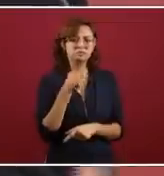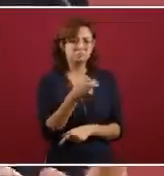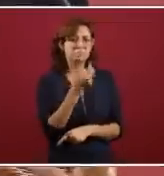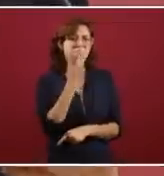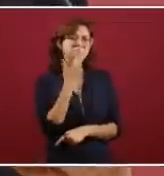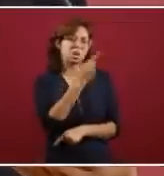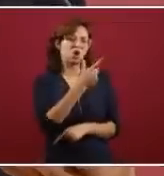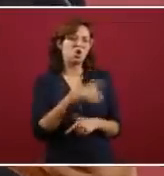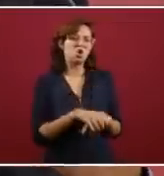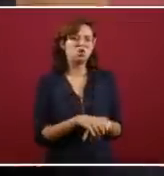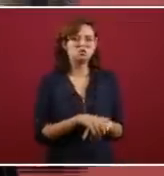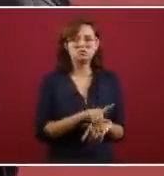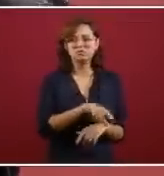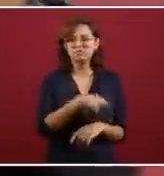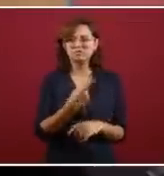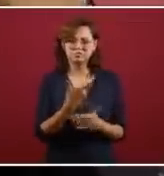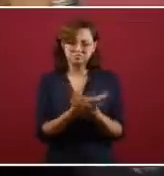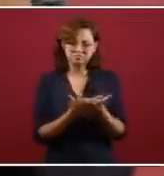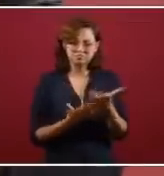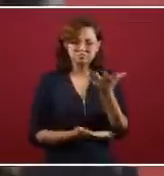que actúan